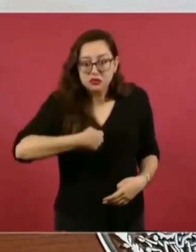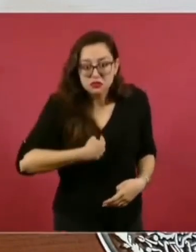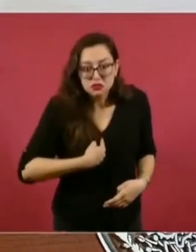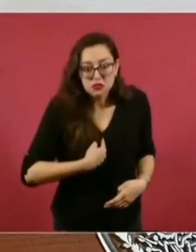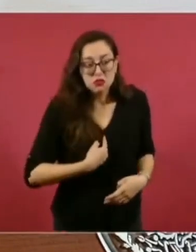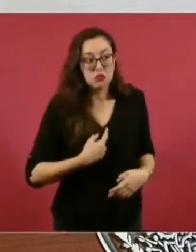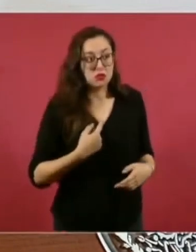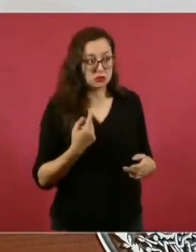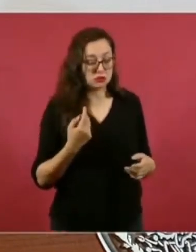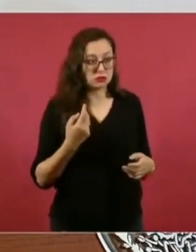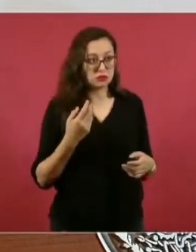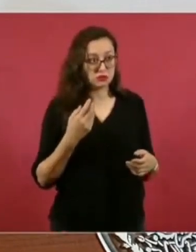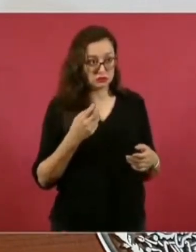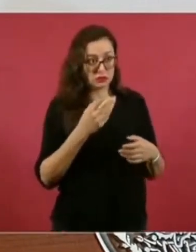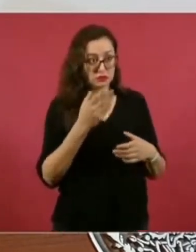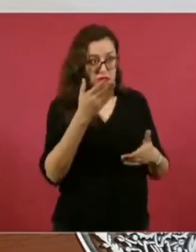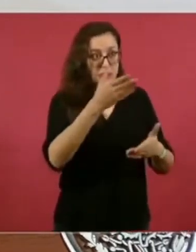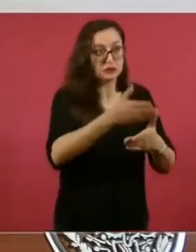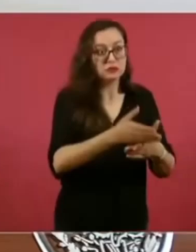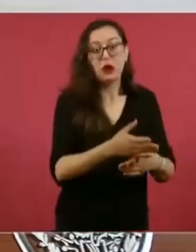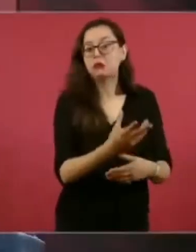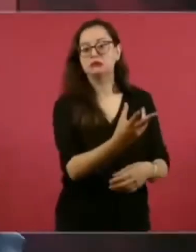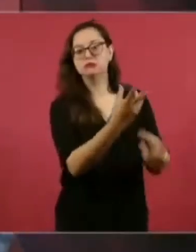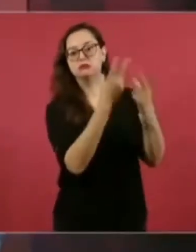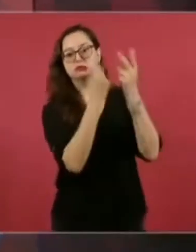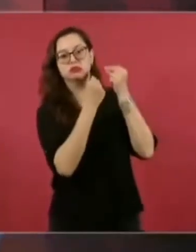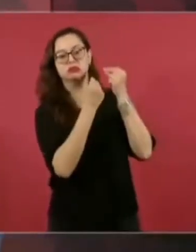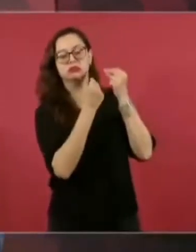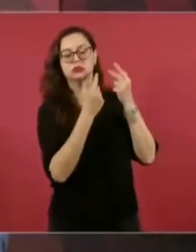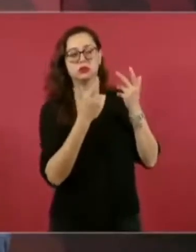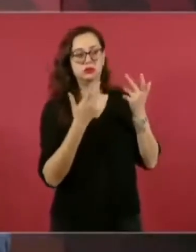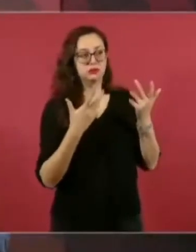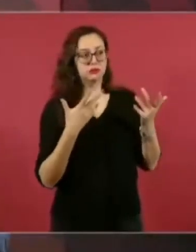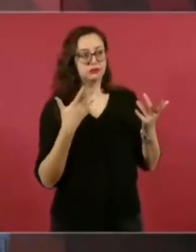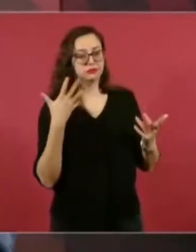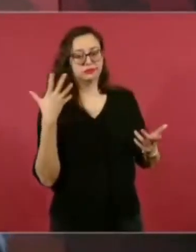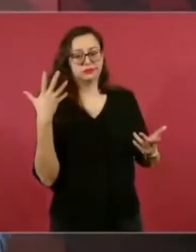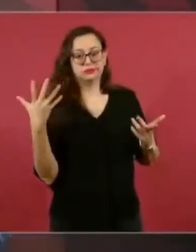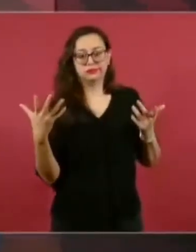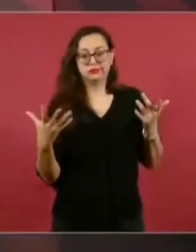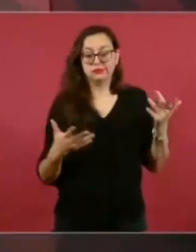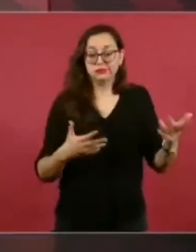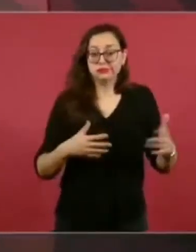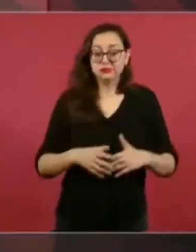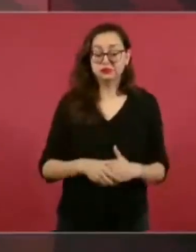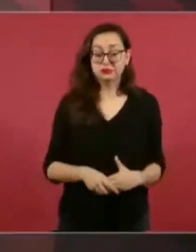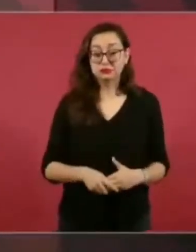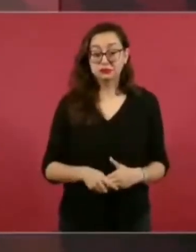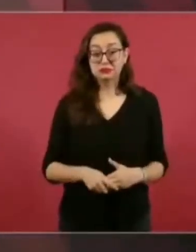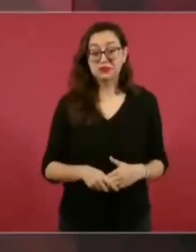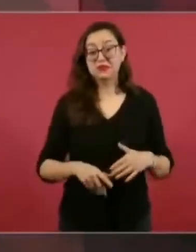De vez en cuando conseguíamos una entrevista con Carmen Aristegui,